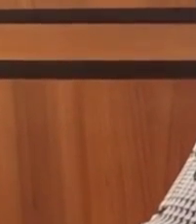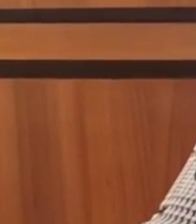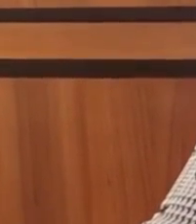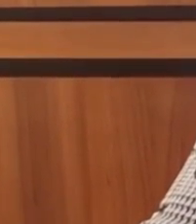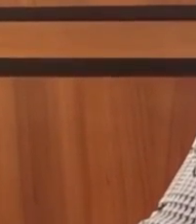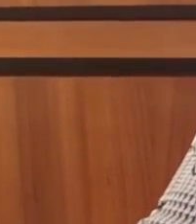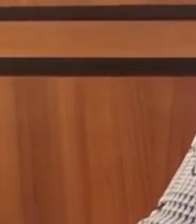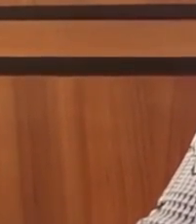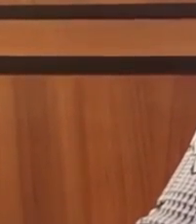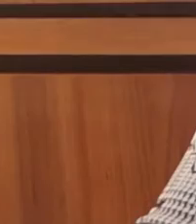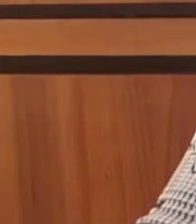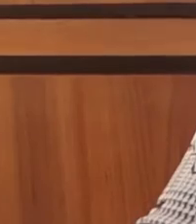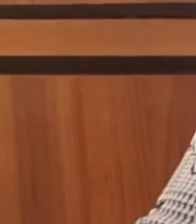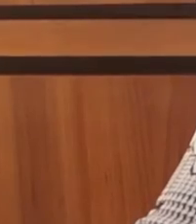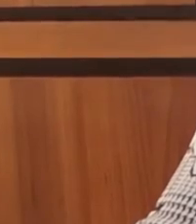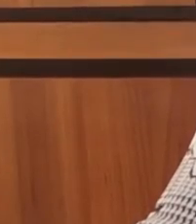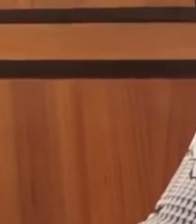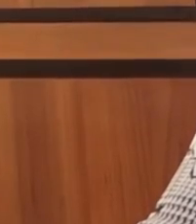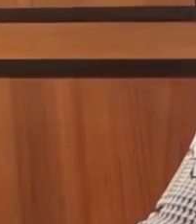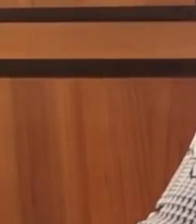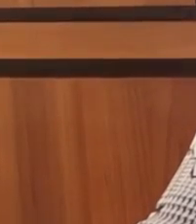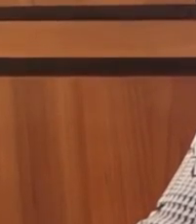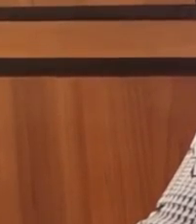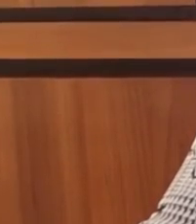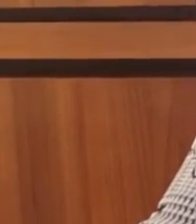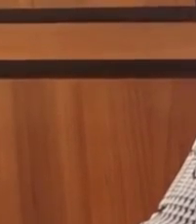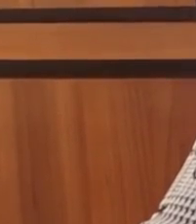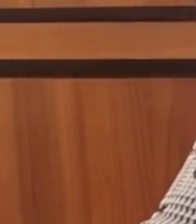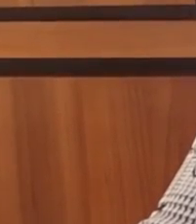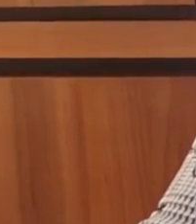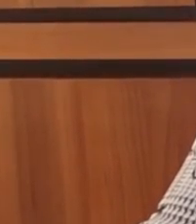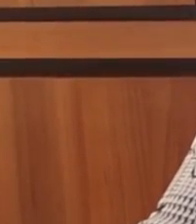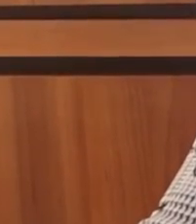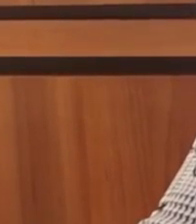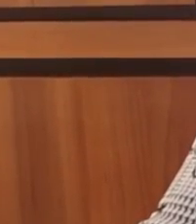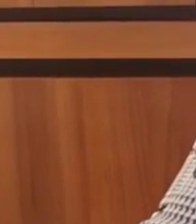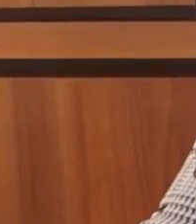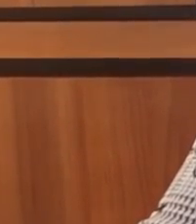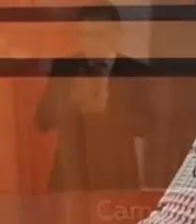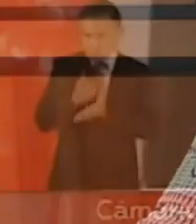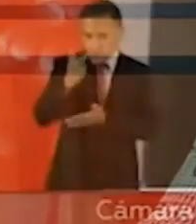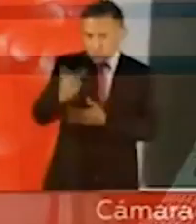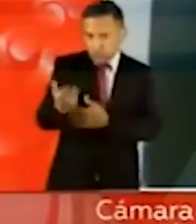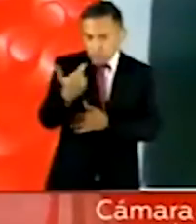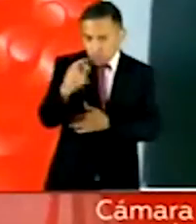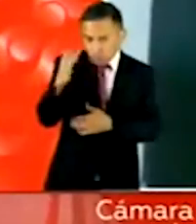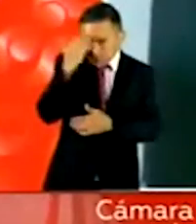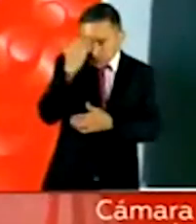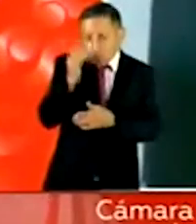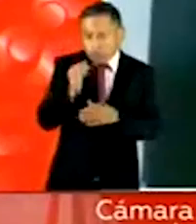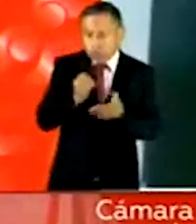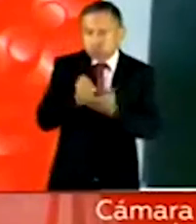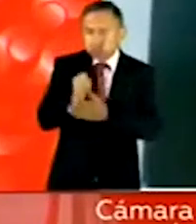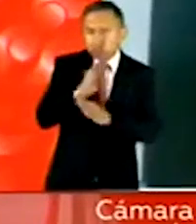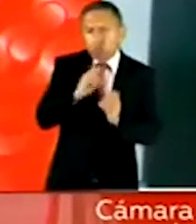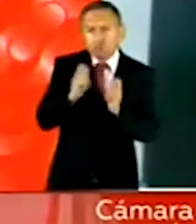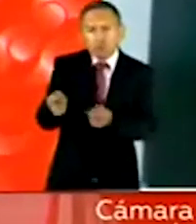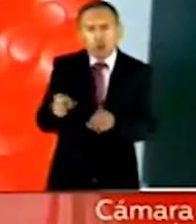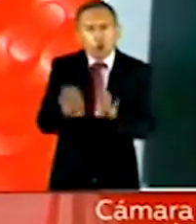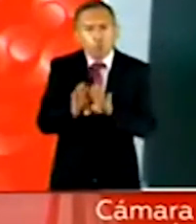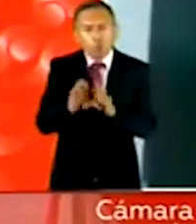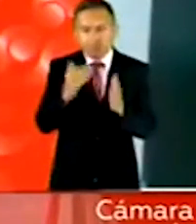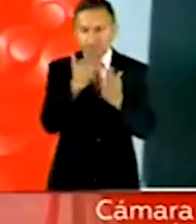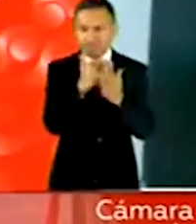y académicas, los procedimientos de toma de decisiones para otorgar el reconocimiento. Finalmente, no